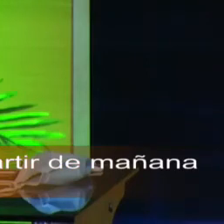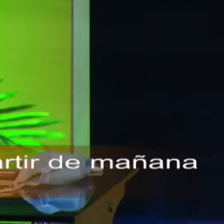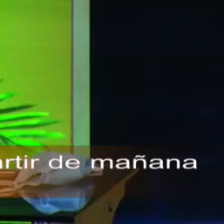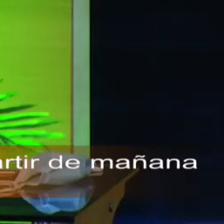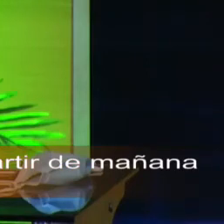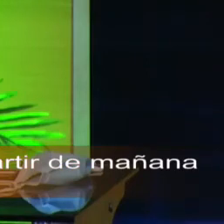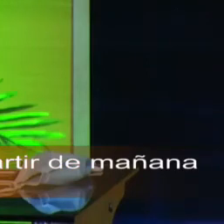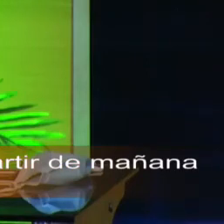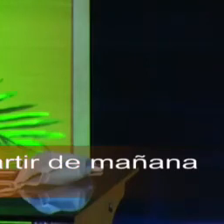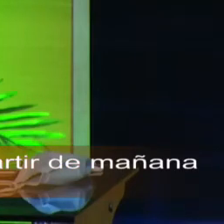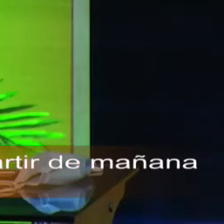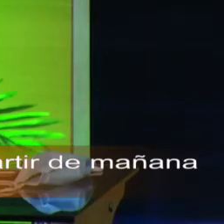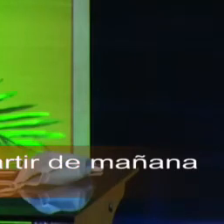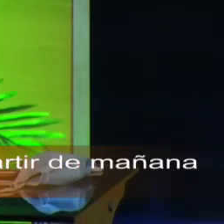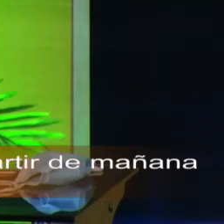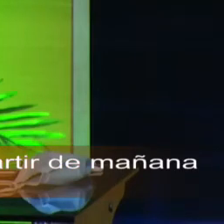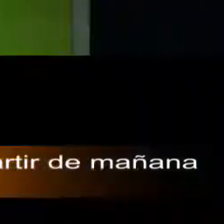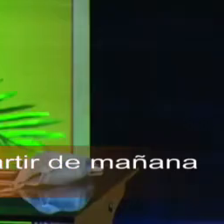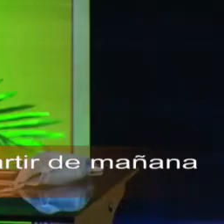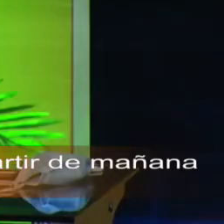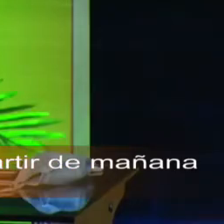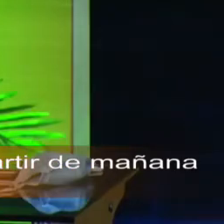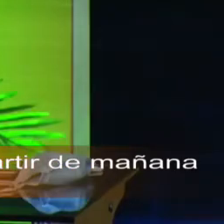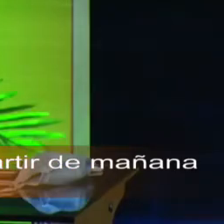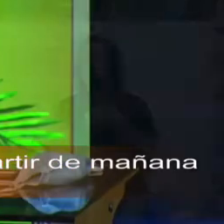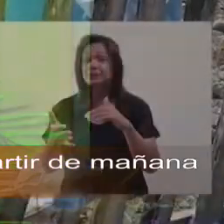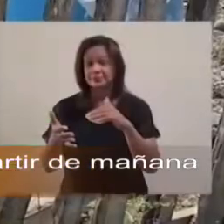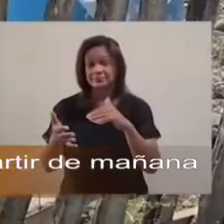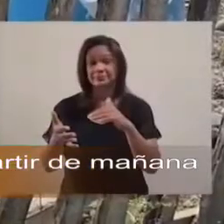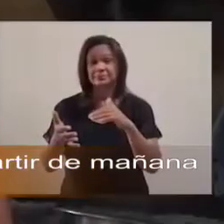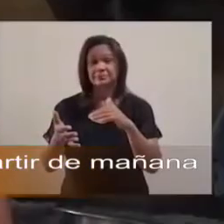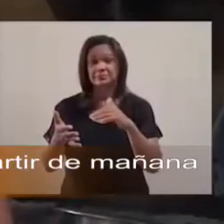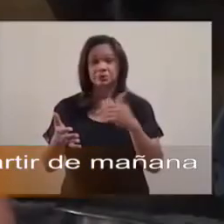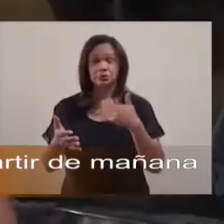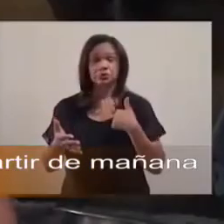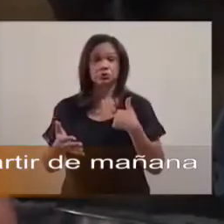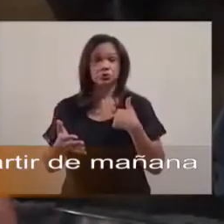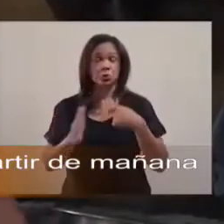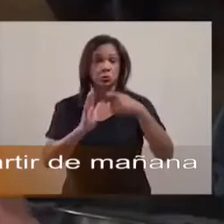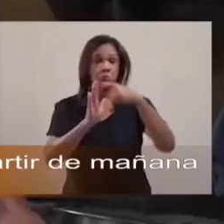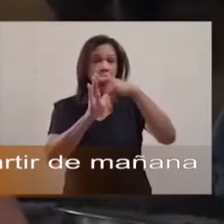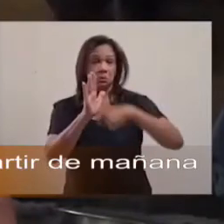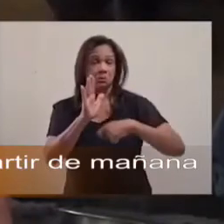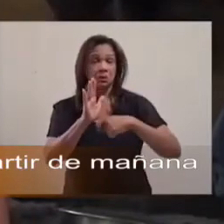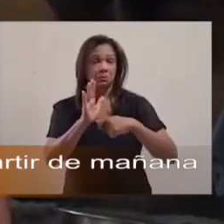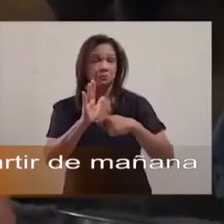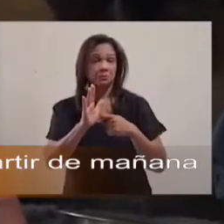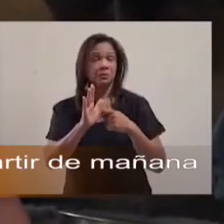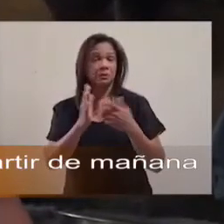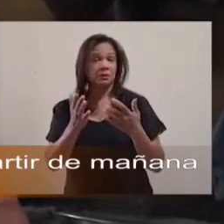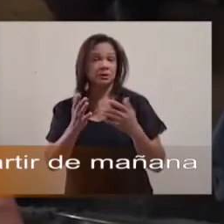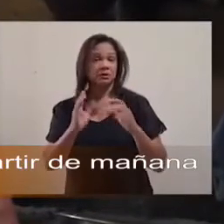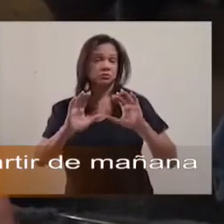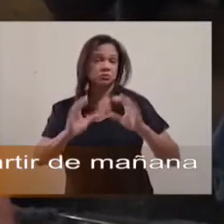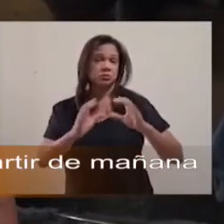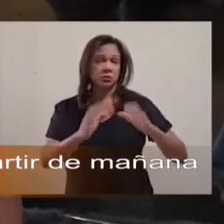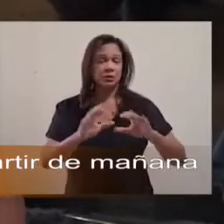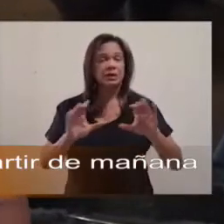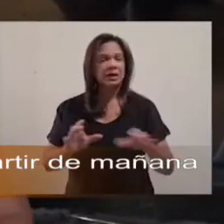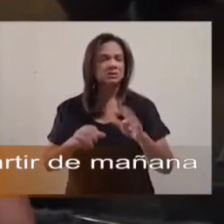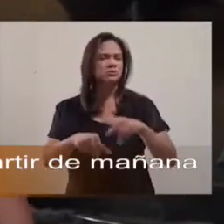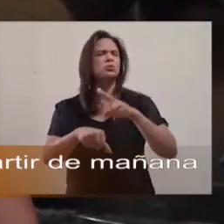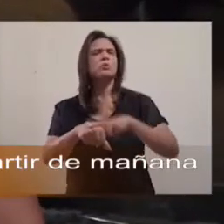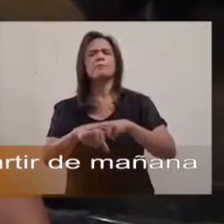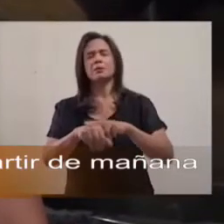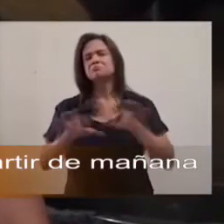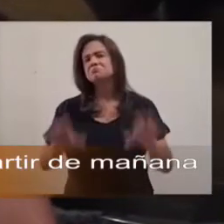hacerlo. Ahora, cuando hablan aquí, te pueden seguro que yo sí lo voy a hacer aquí en San Francisco de Macorís, sí, y en la provincia. Pero en ninguna parte del país, fíjense